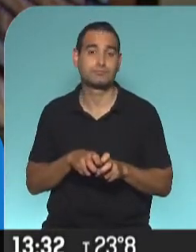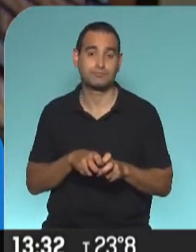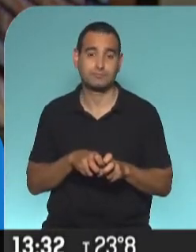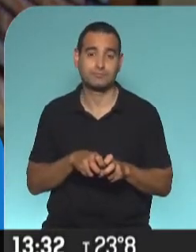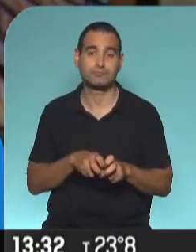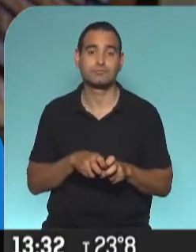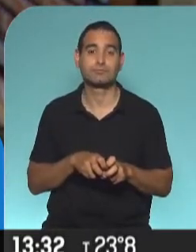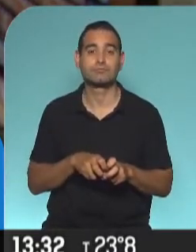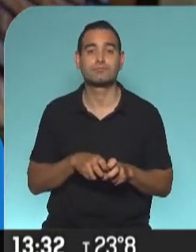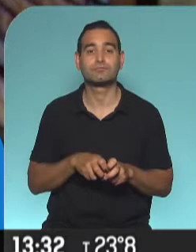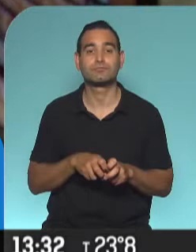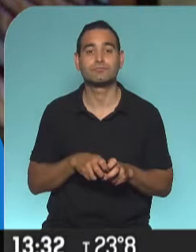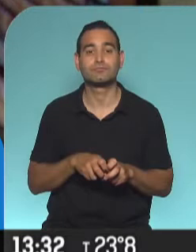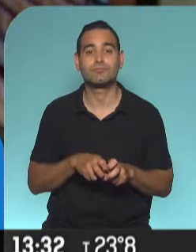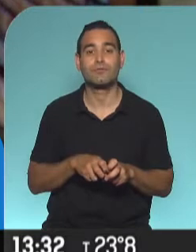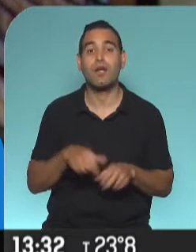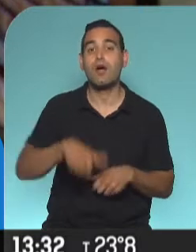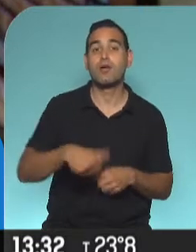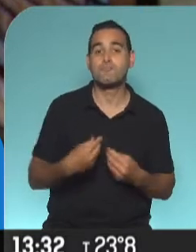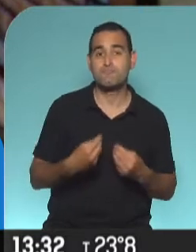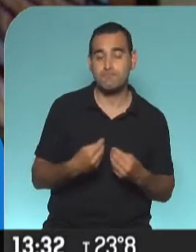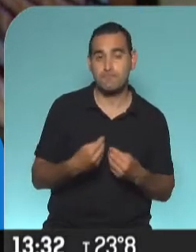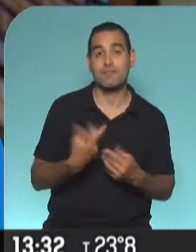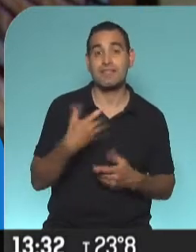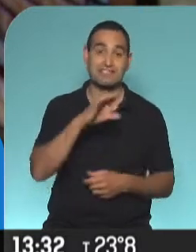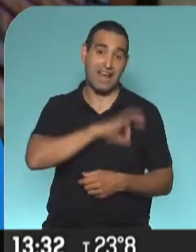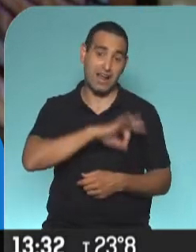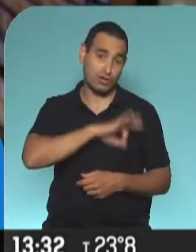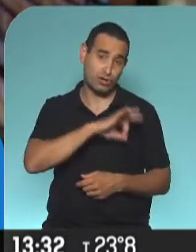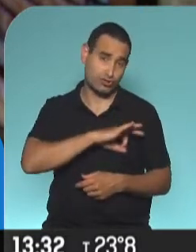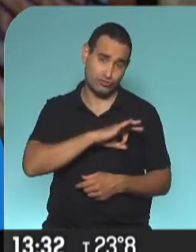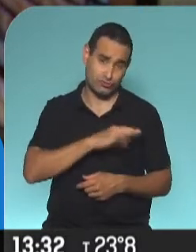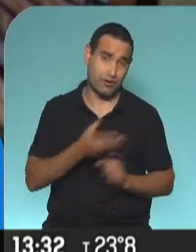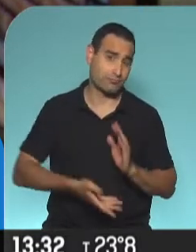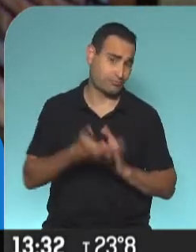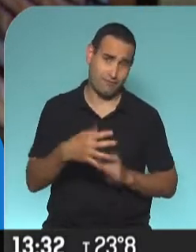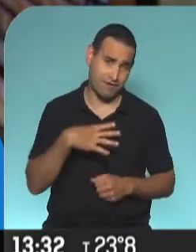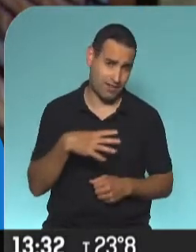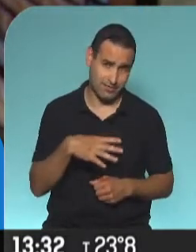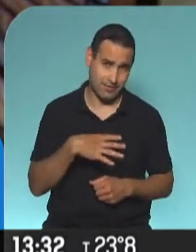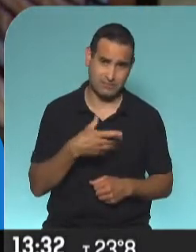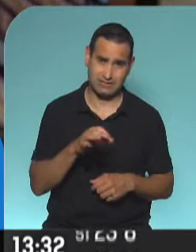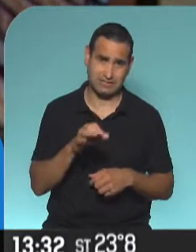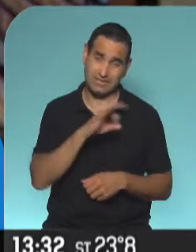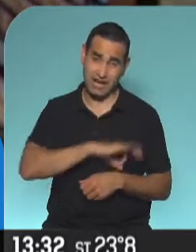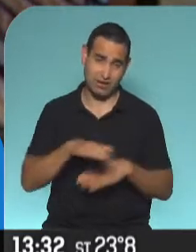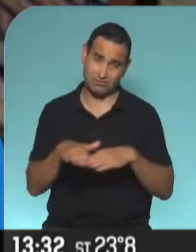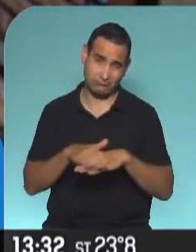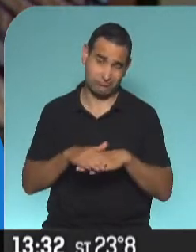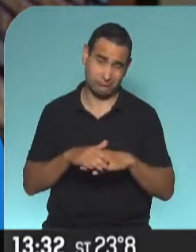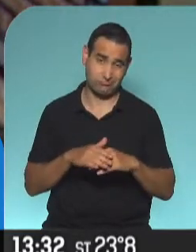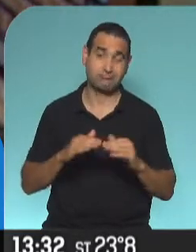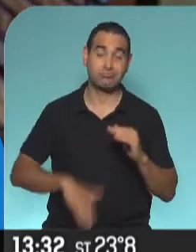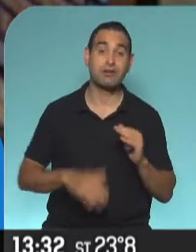que impositivo. ¿Cómo estamos hoy? El índice salarial está retrasado, porque el salario ya están por debajo de lo que sería normal.